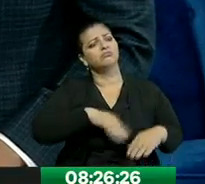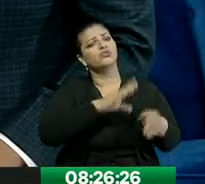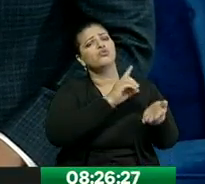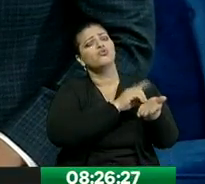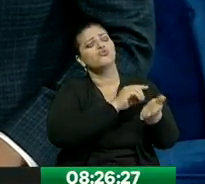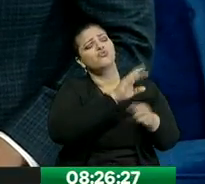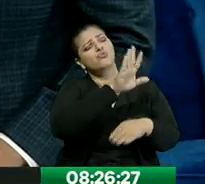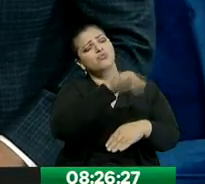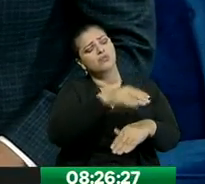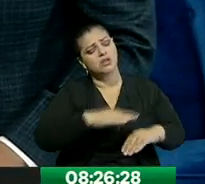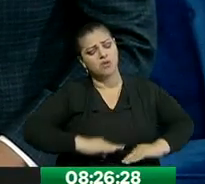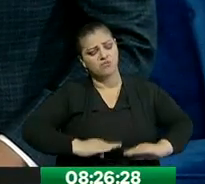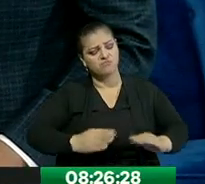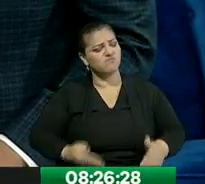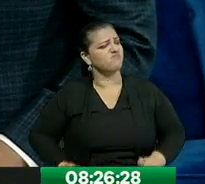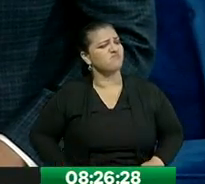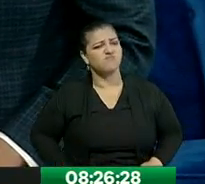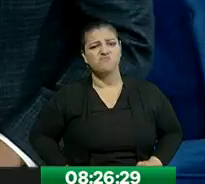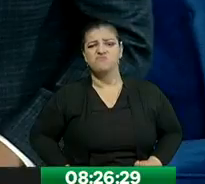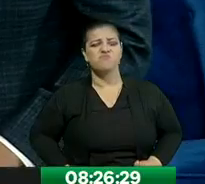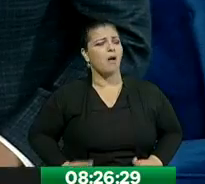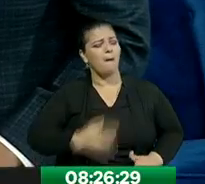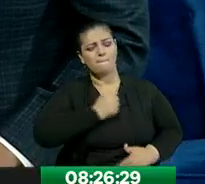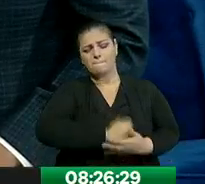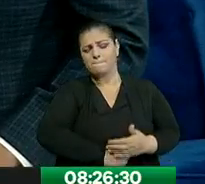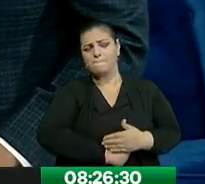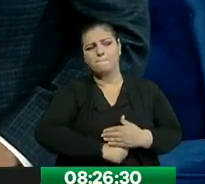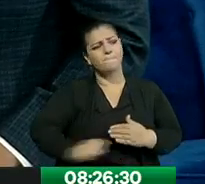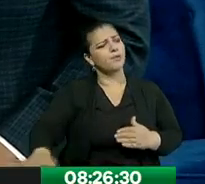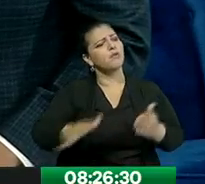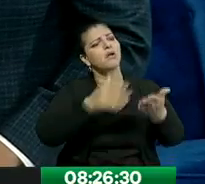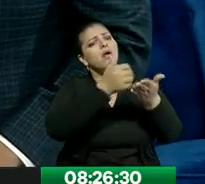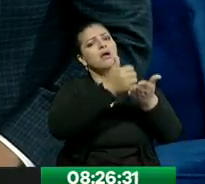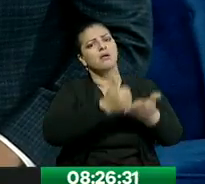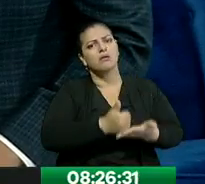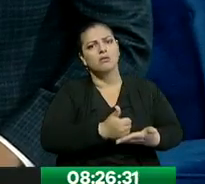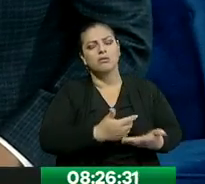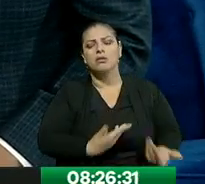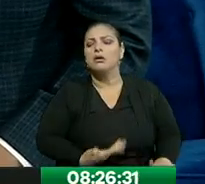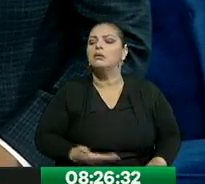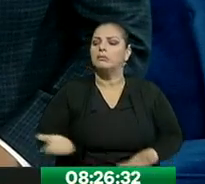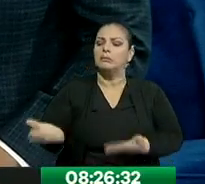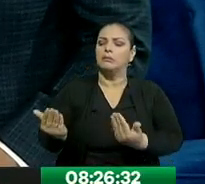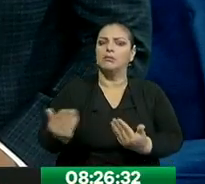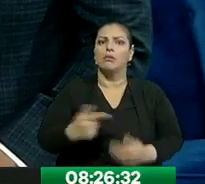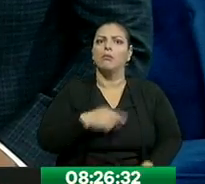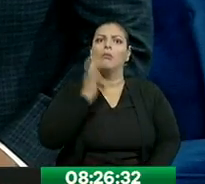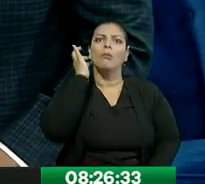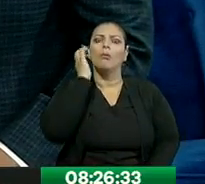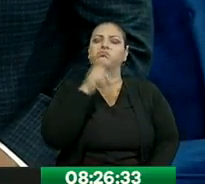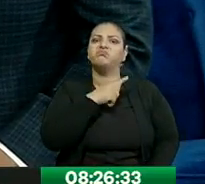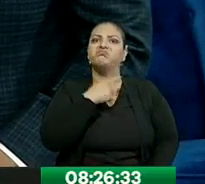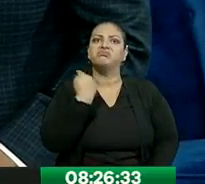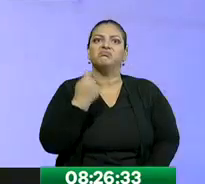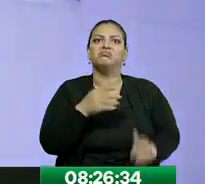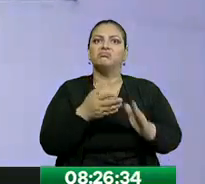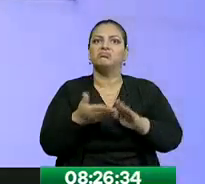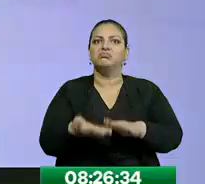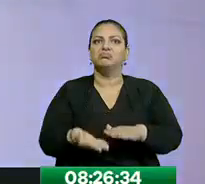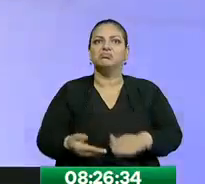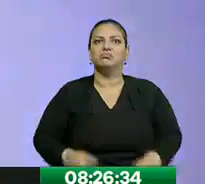hecho ocurrió en las calles Portete y Pedro Moncayo, en el sur de Guayaquil. Los detalles con Carlos Julio Grumeli.